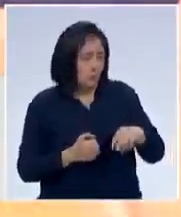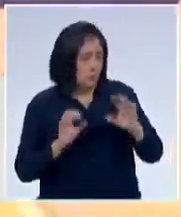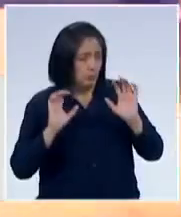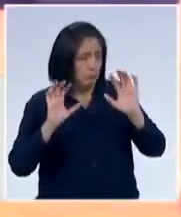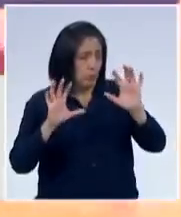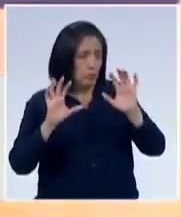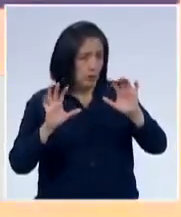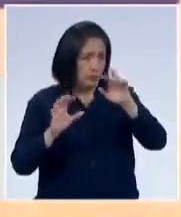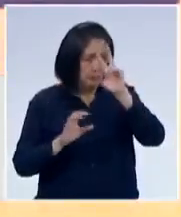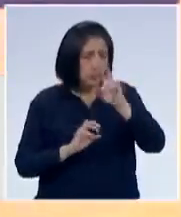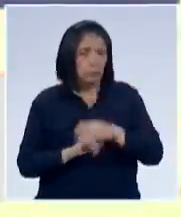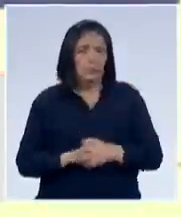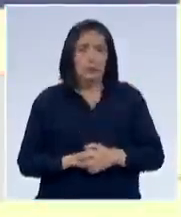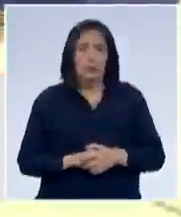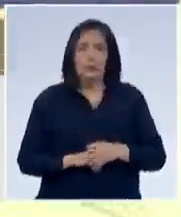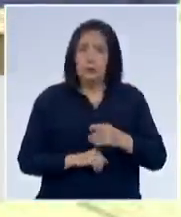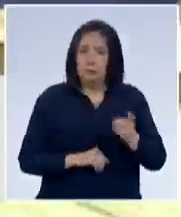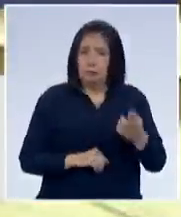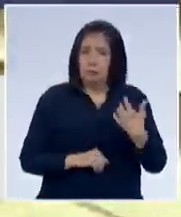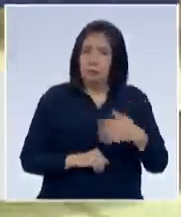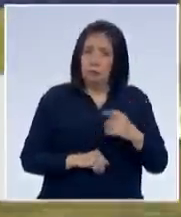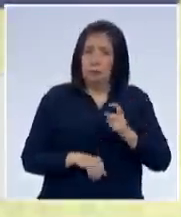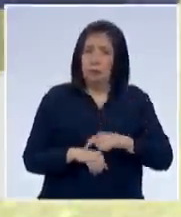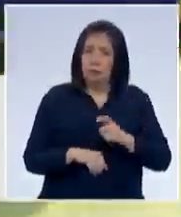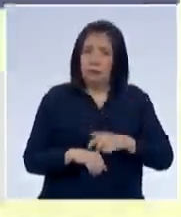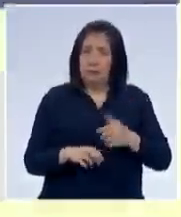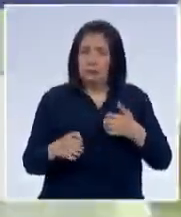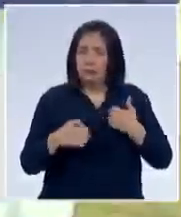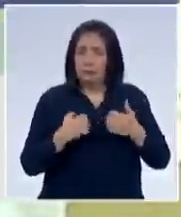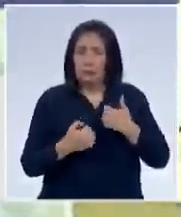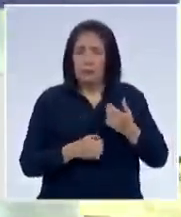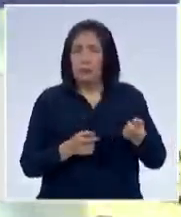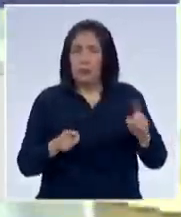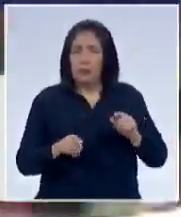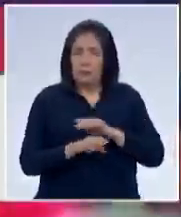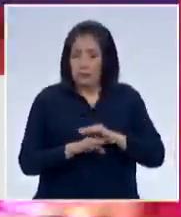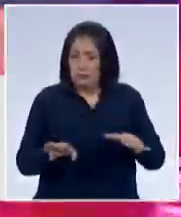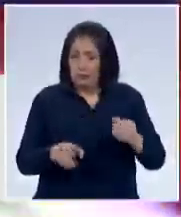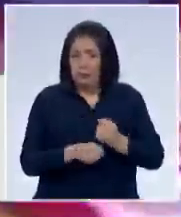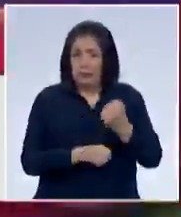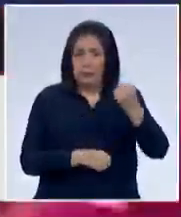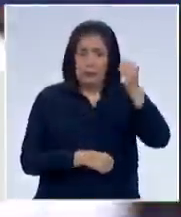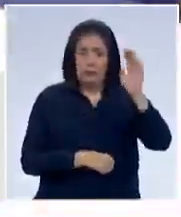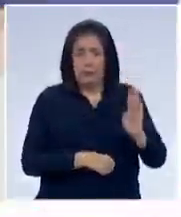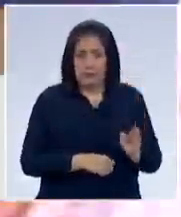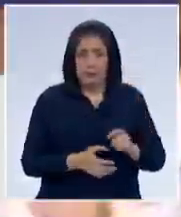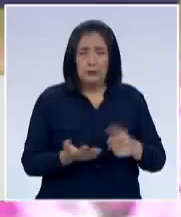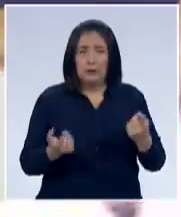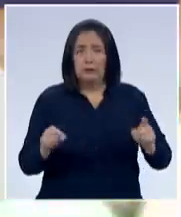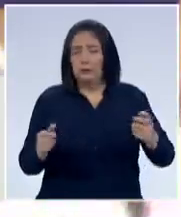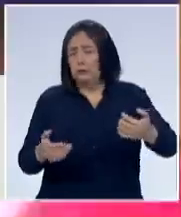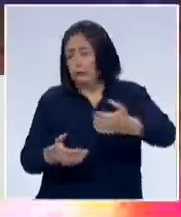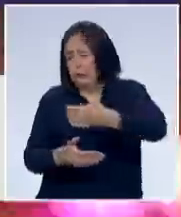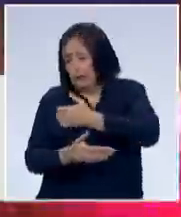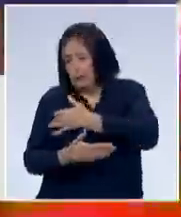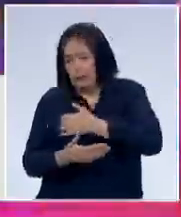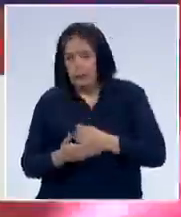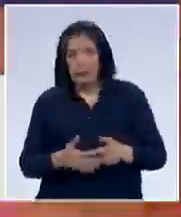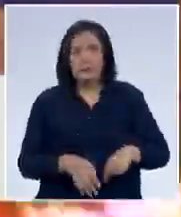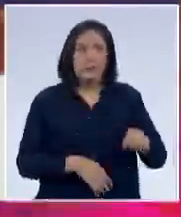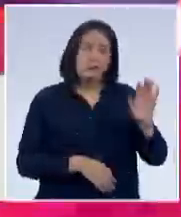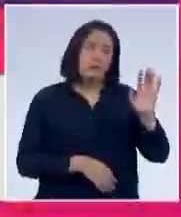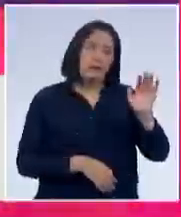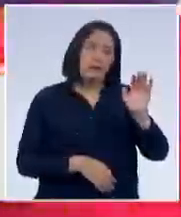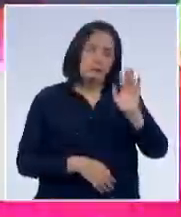de voleibol. Y fue un momento muy emocionante cuando acaban, cuando le ganan a Brasil, cuando se abrazan las chicas y se